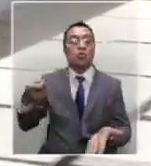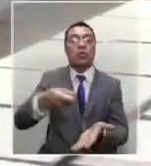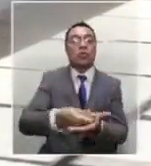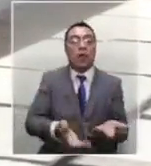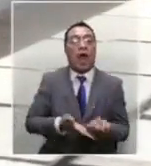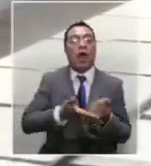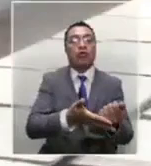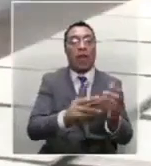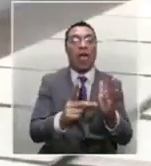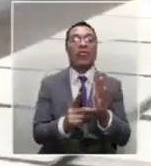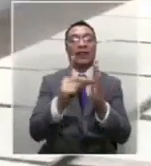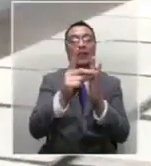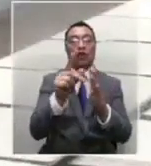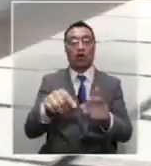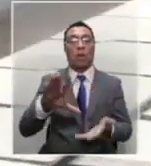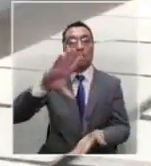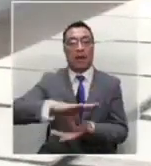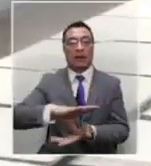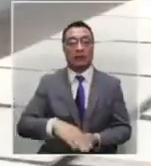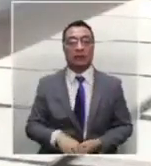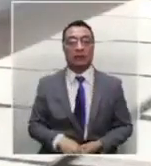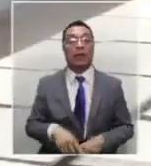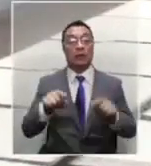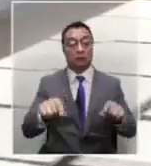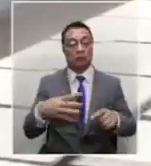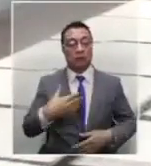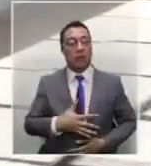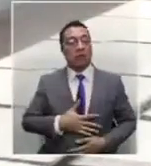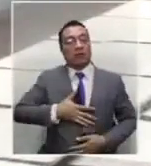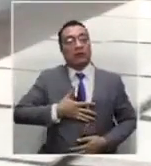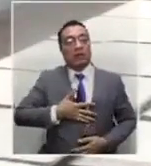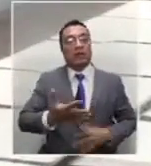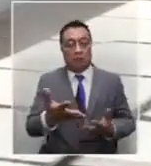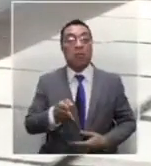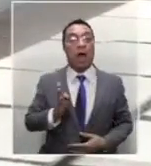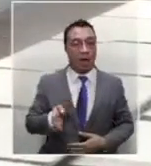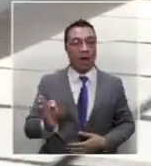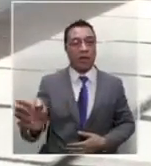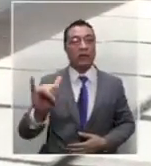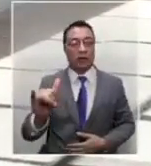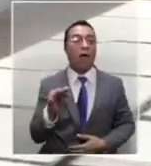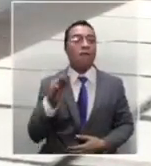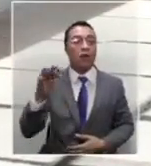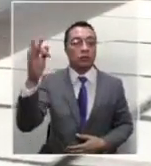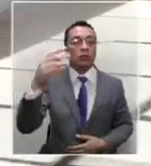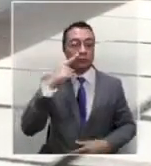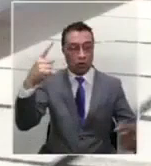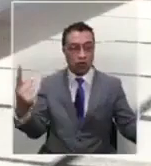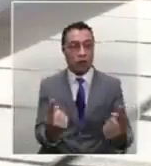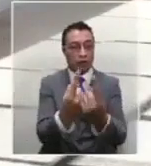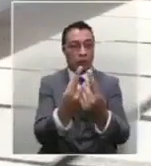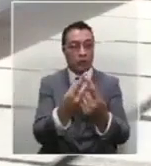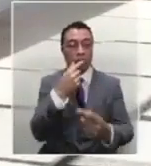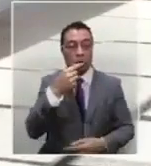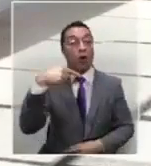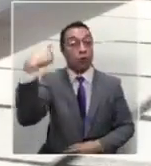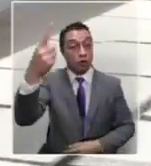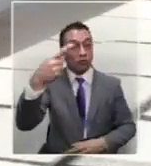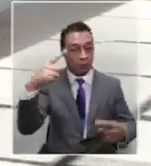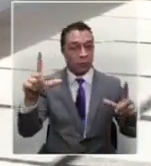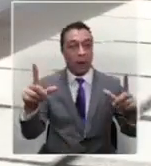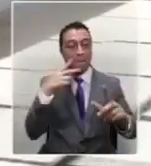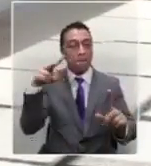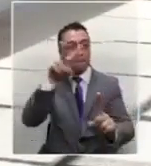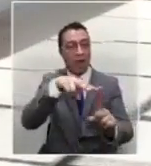están aportando al desarrollo de nuestro país. Nos quedamos con una sensación de avance y futuro. Nos encontramos en un